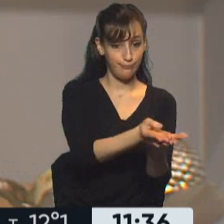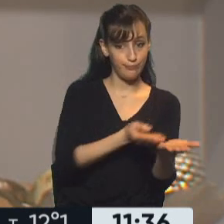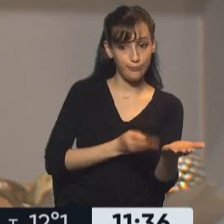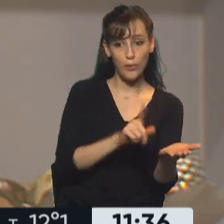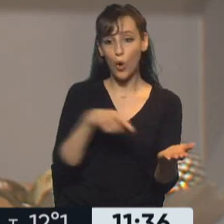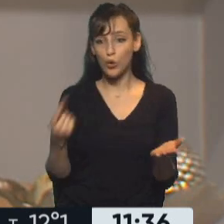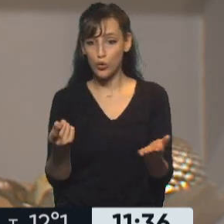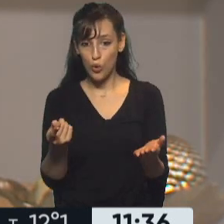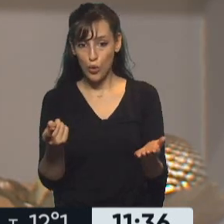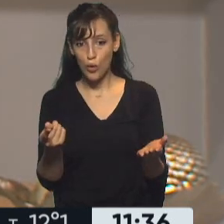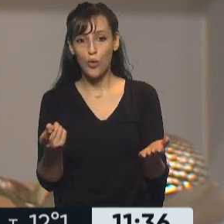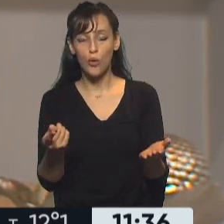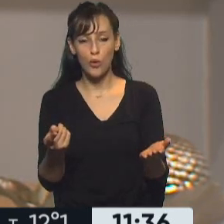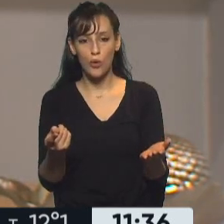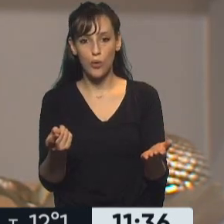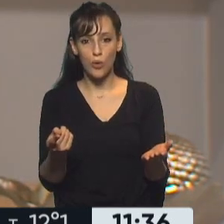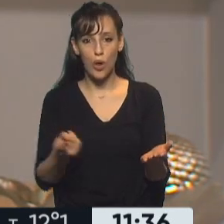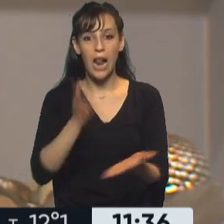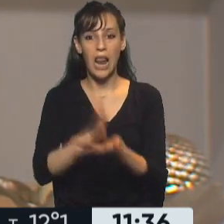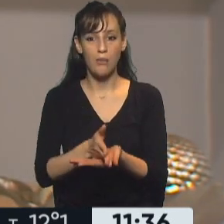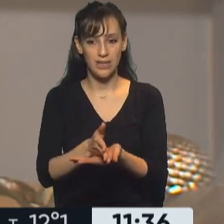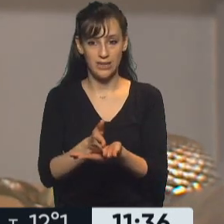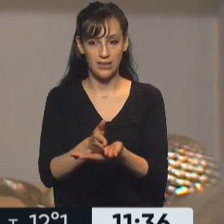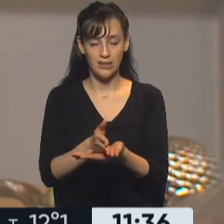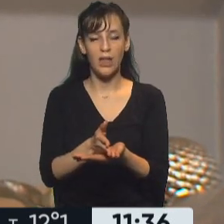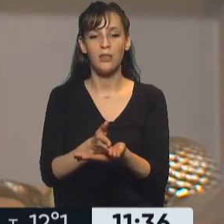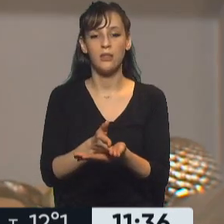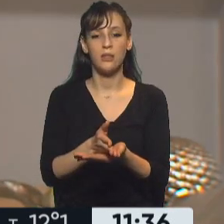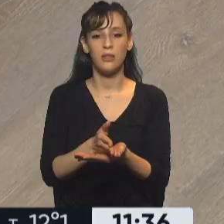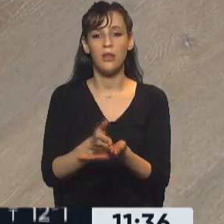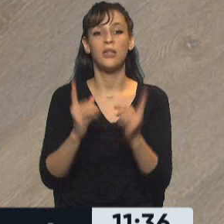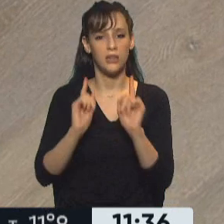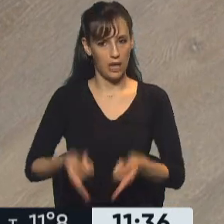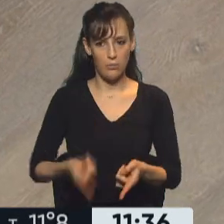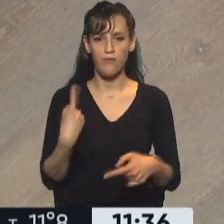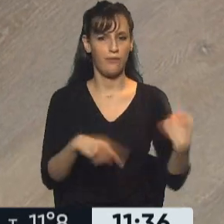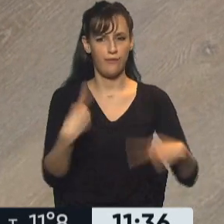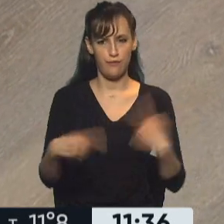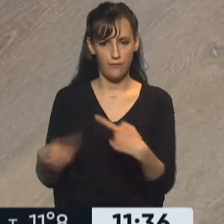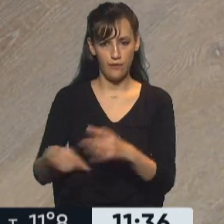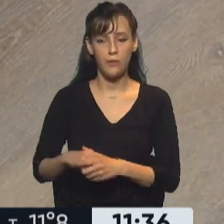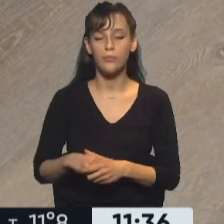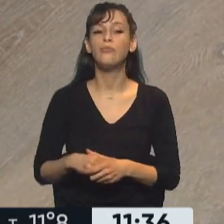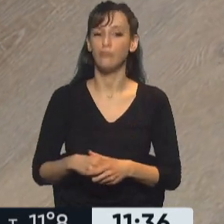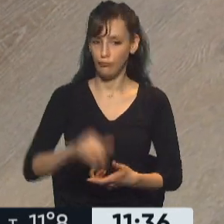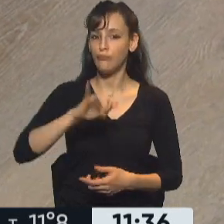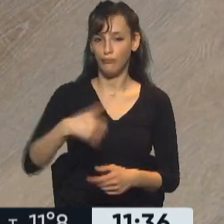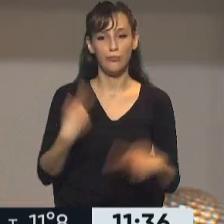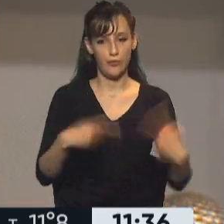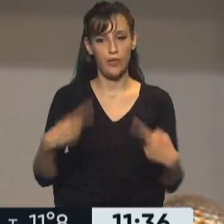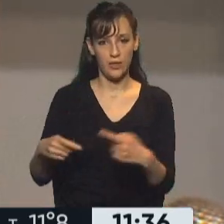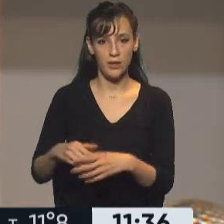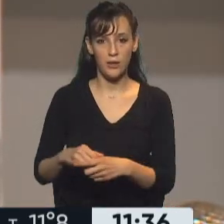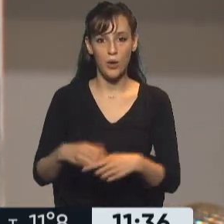mitad, que es la mitad que coincide con esta, son todas distintas también acá. Todas ya, distintas. Se ve clarísimo. Aparte